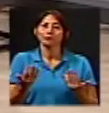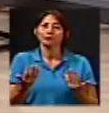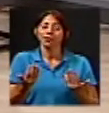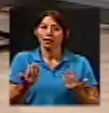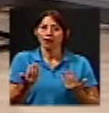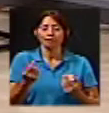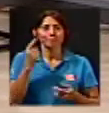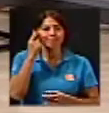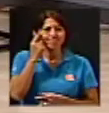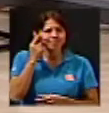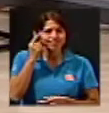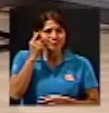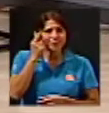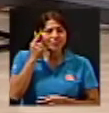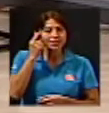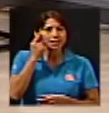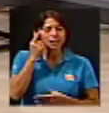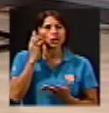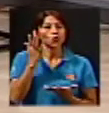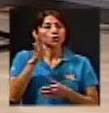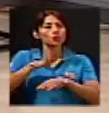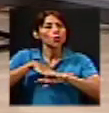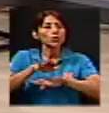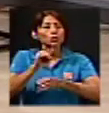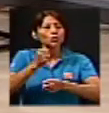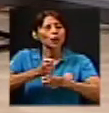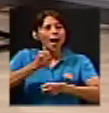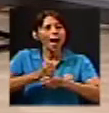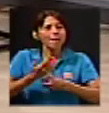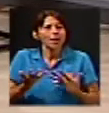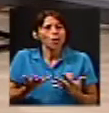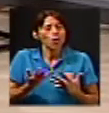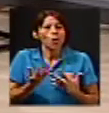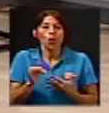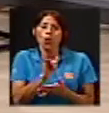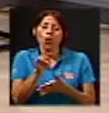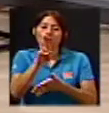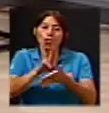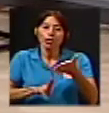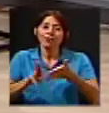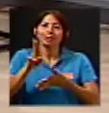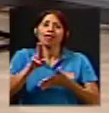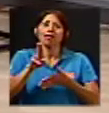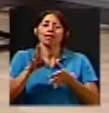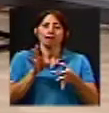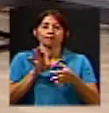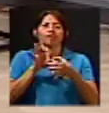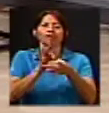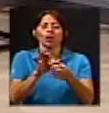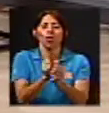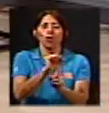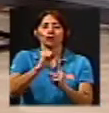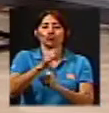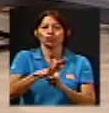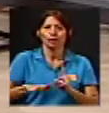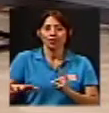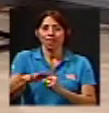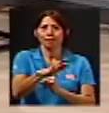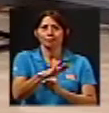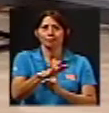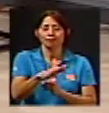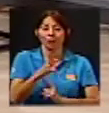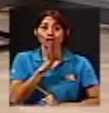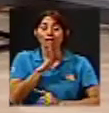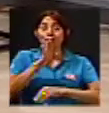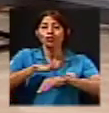una reflexión de su actuar como universidad y su relación con la sociedad. Y me refiero al séptimo